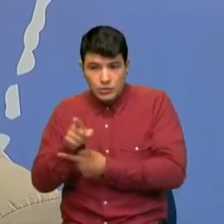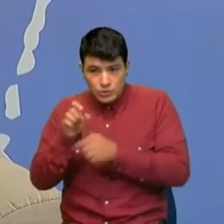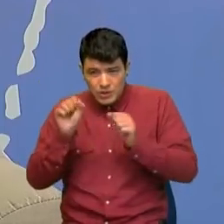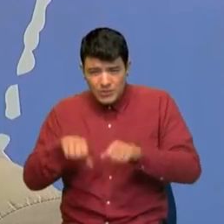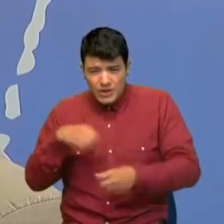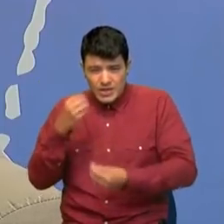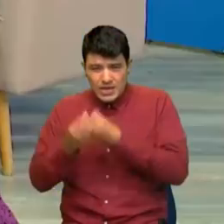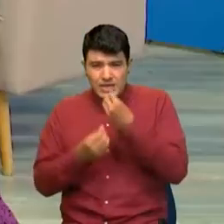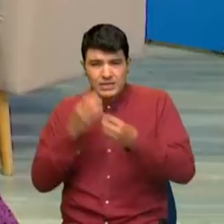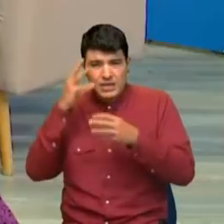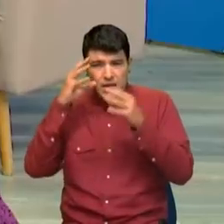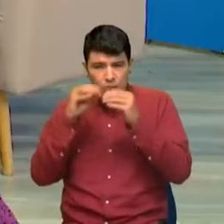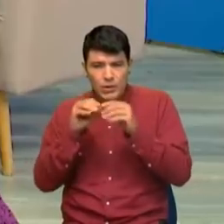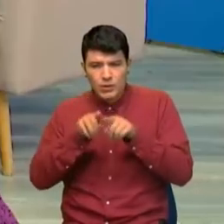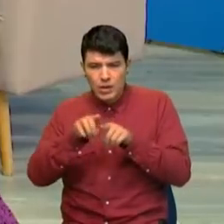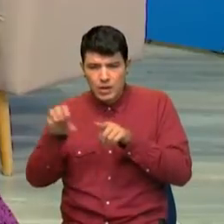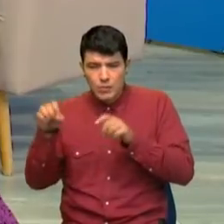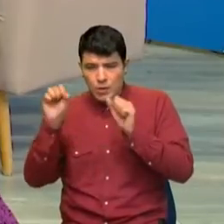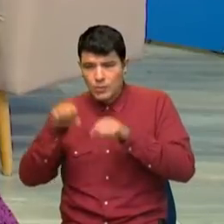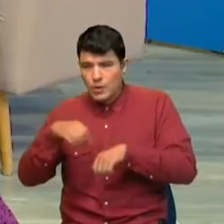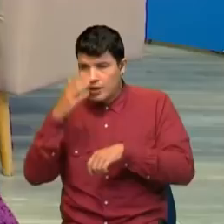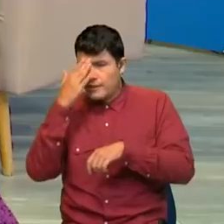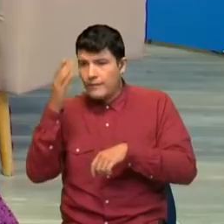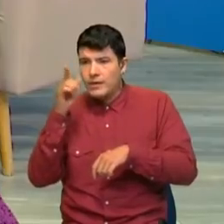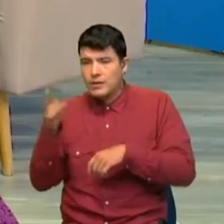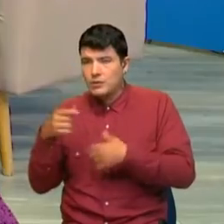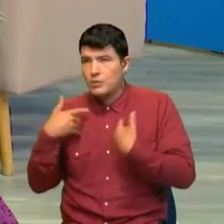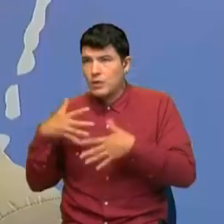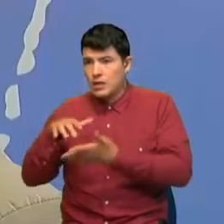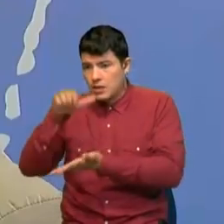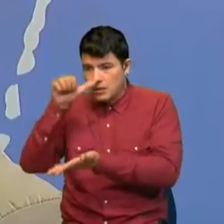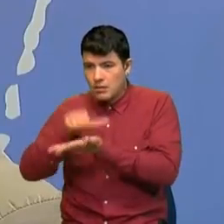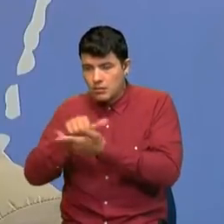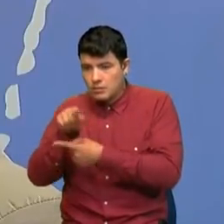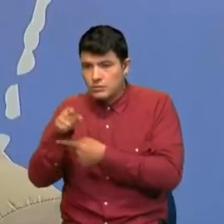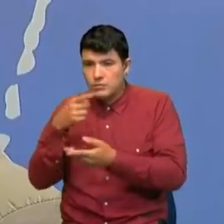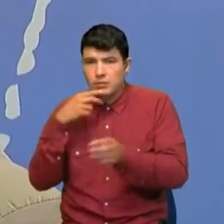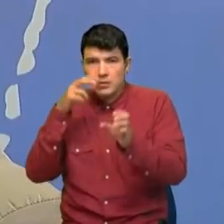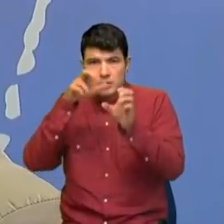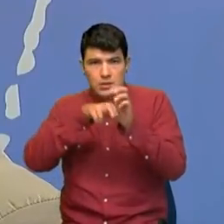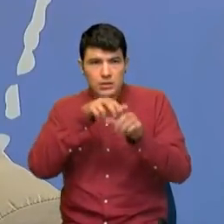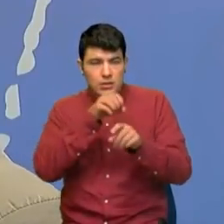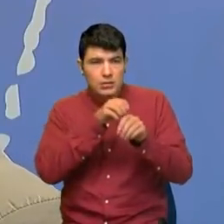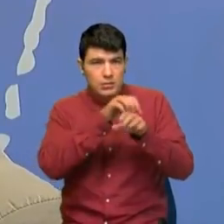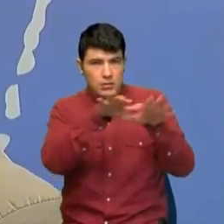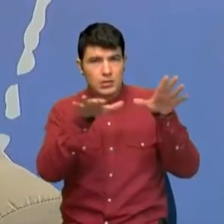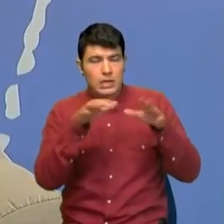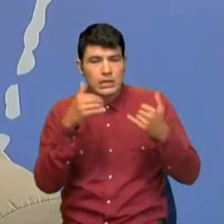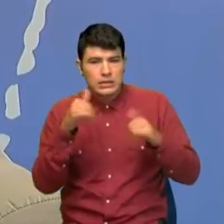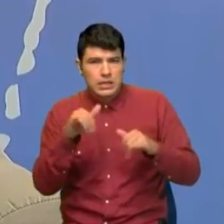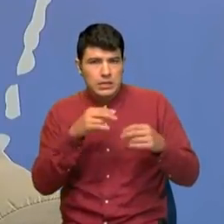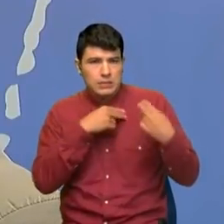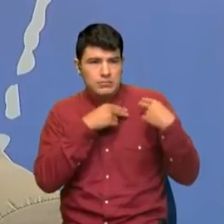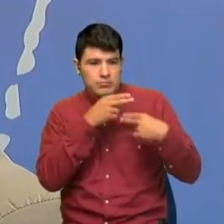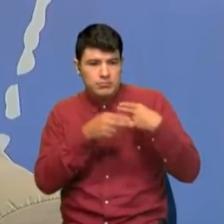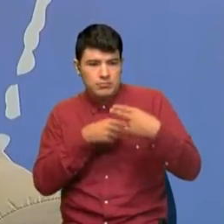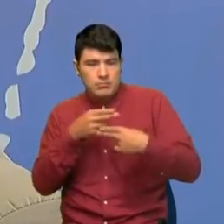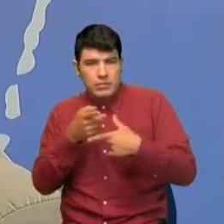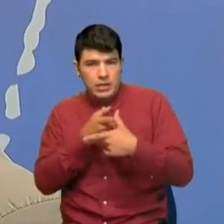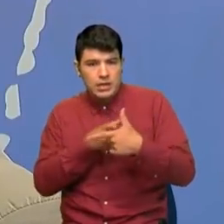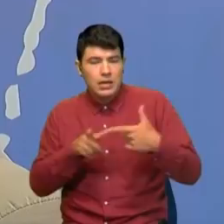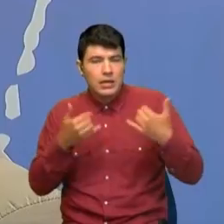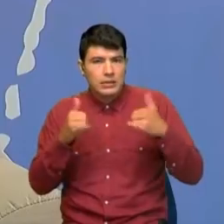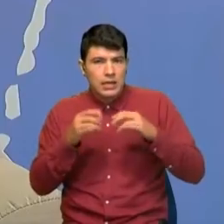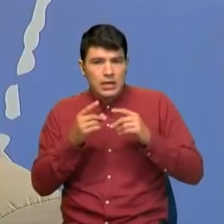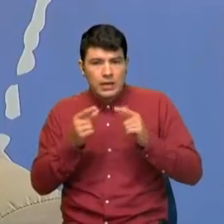sería perfecto, porque podrían hacerlo ante cualquier notario, elevar la escritura pública y adjudicarse de manera rápida, de manera sencilla